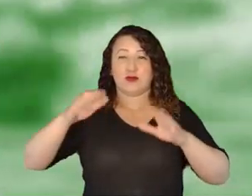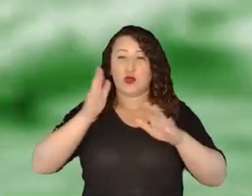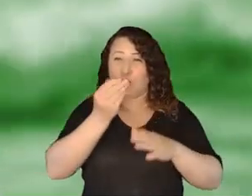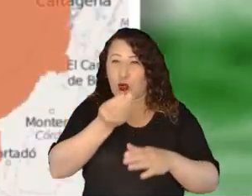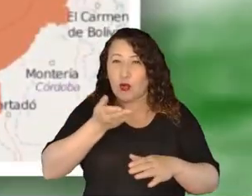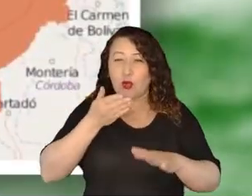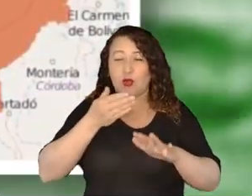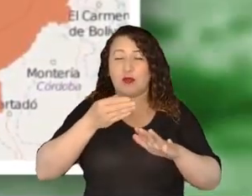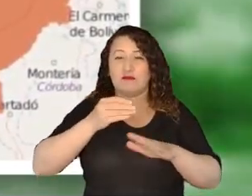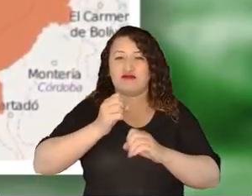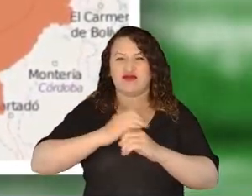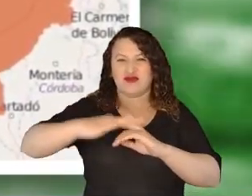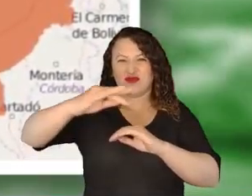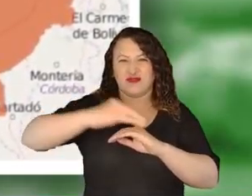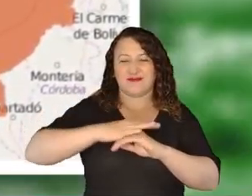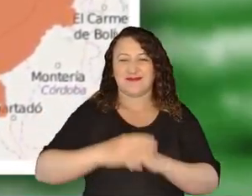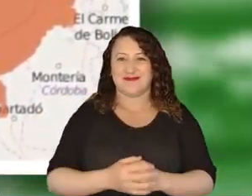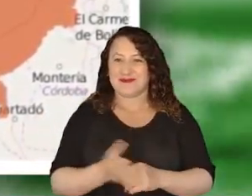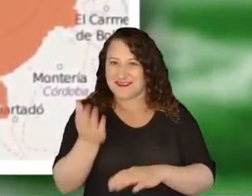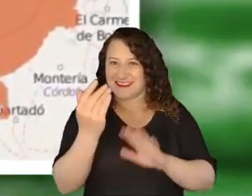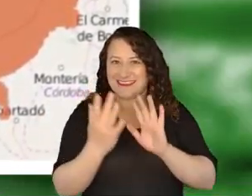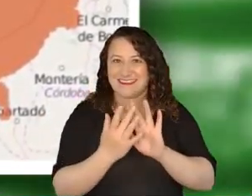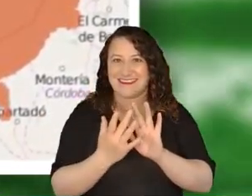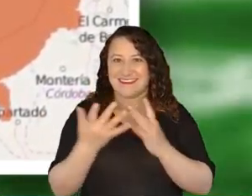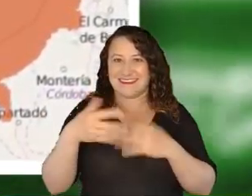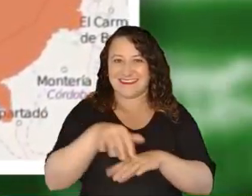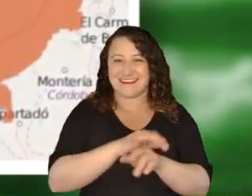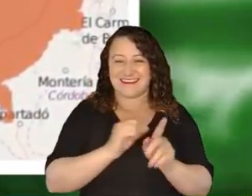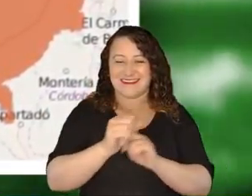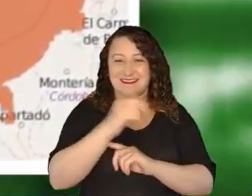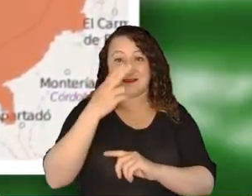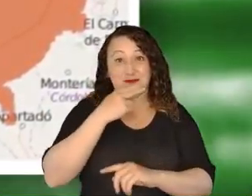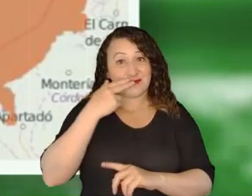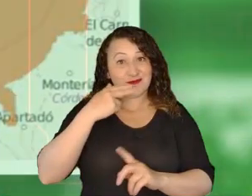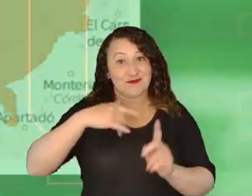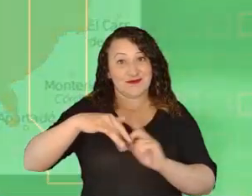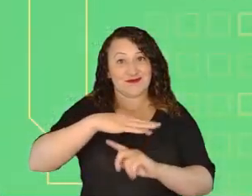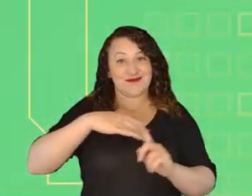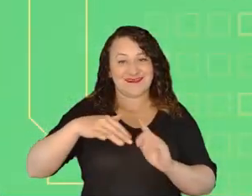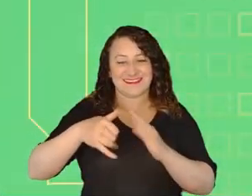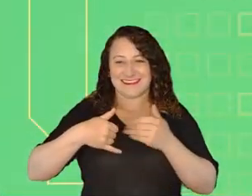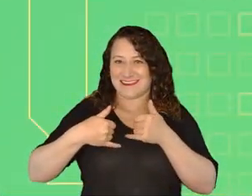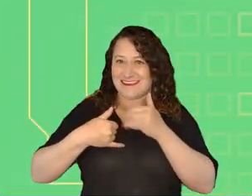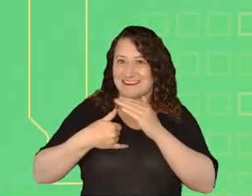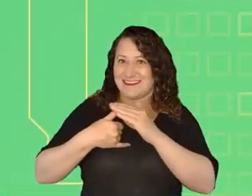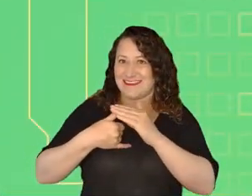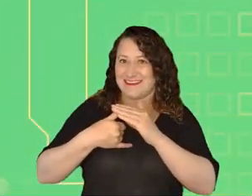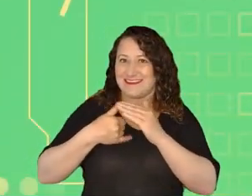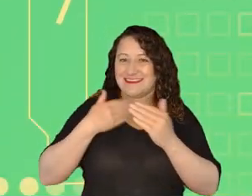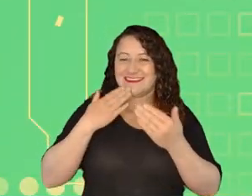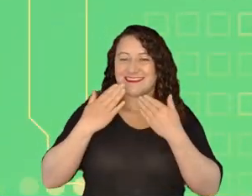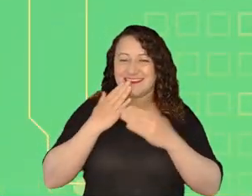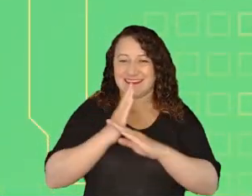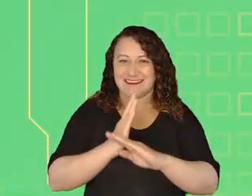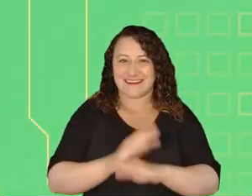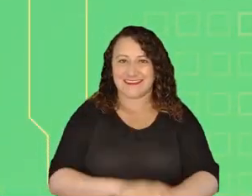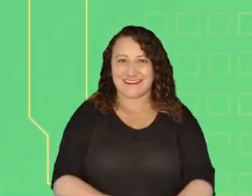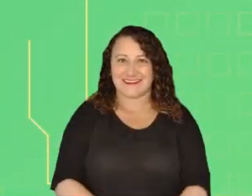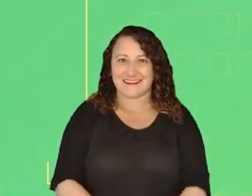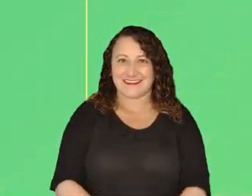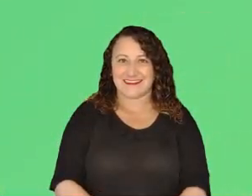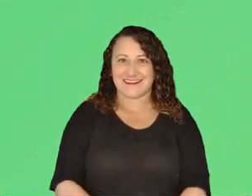que se activa en el noroccidente del Caribe por probabilidad de Viento y oleaje síguenos en nuestras redes